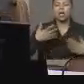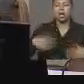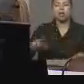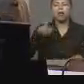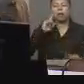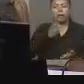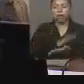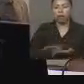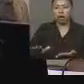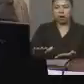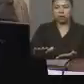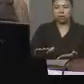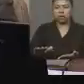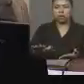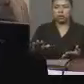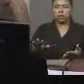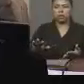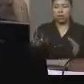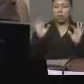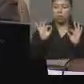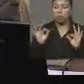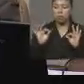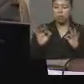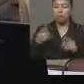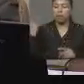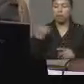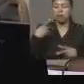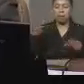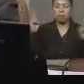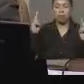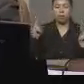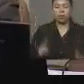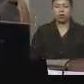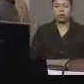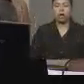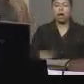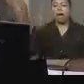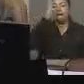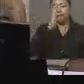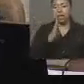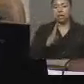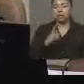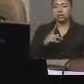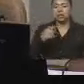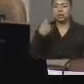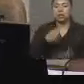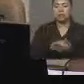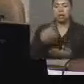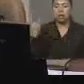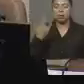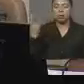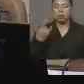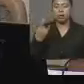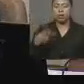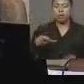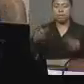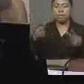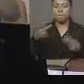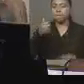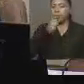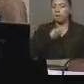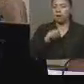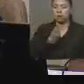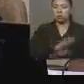gratuidad exclusivamente para las universidades públicas. En Brasil se pagan las universidades privadas y